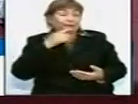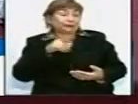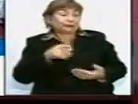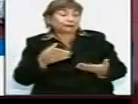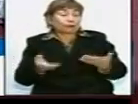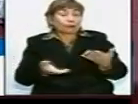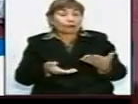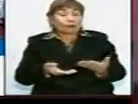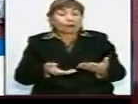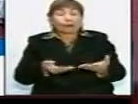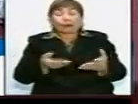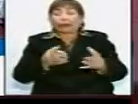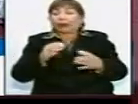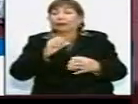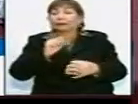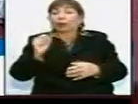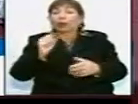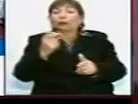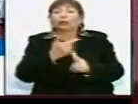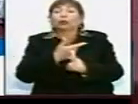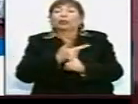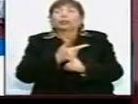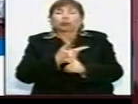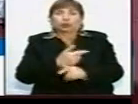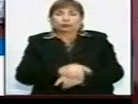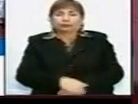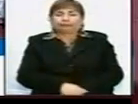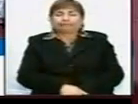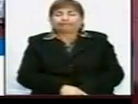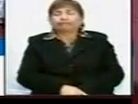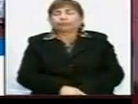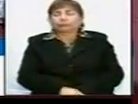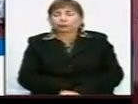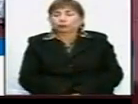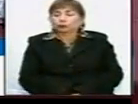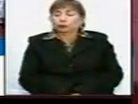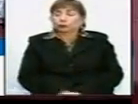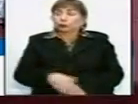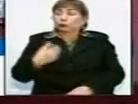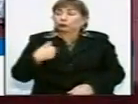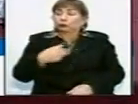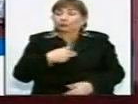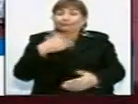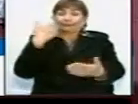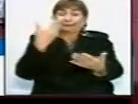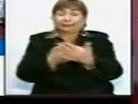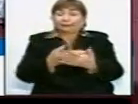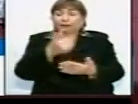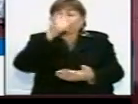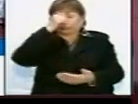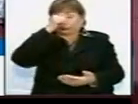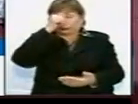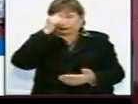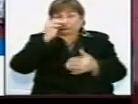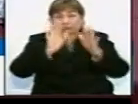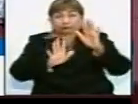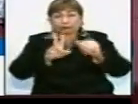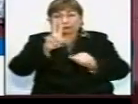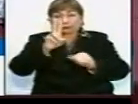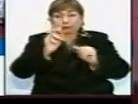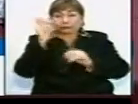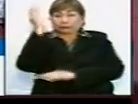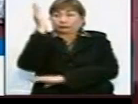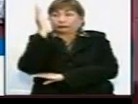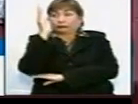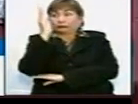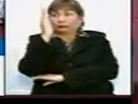clásico ejemplo sajón de lurigancho cuando nosotros llegamos a san juan de lurigancho un día domingo a las 12 el día ya estaba casi